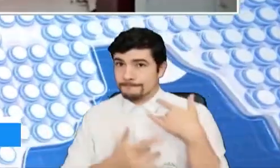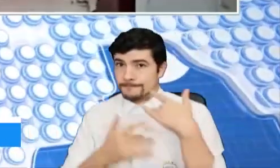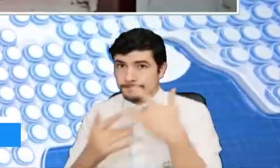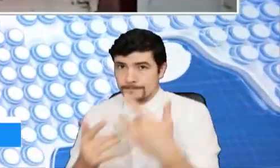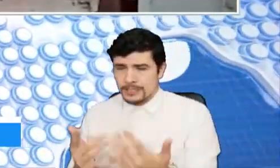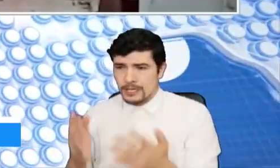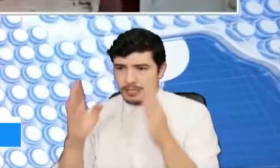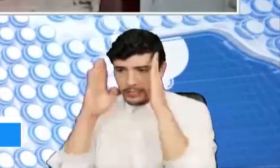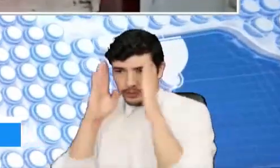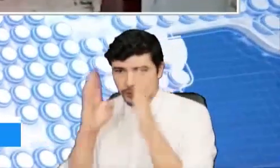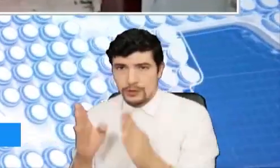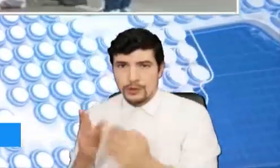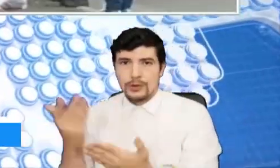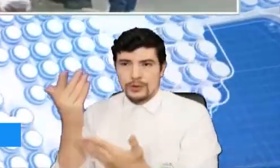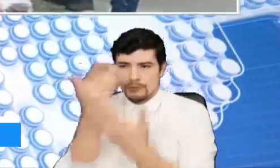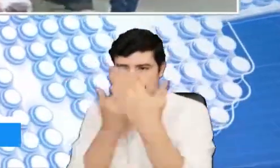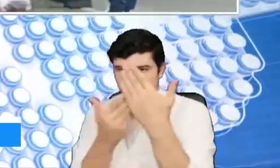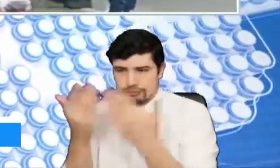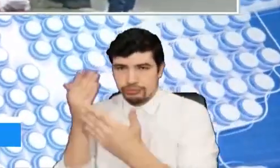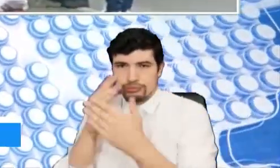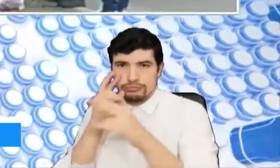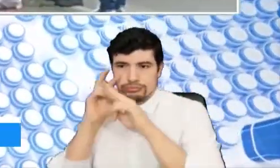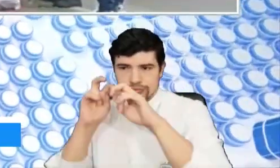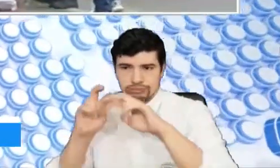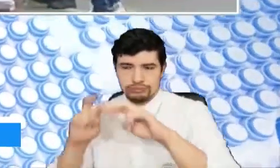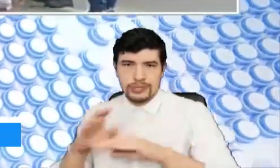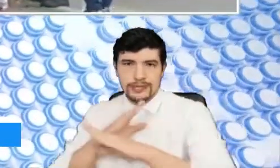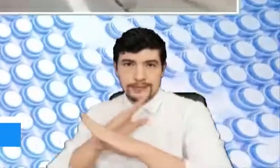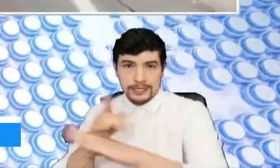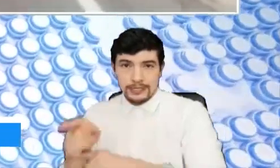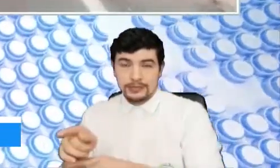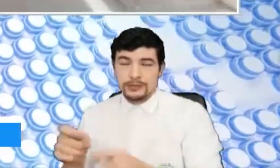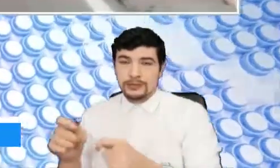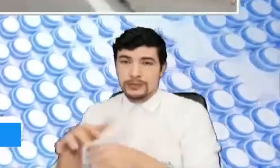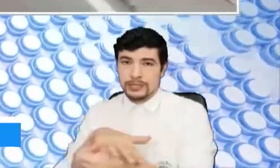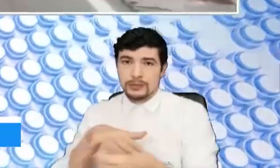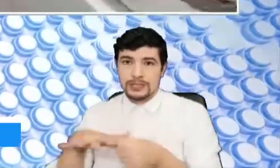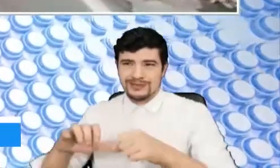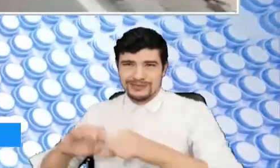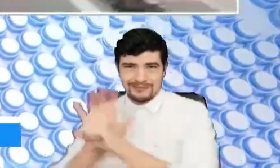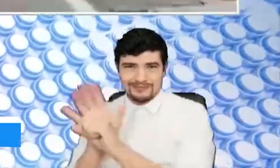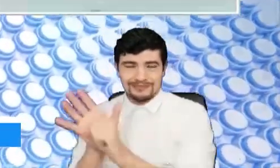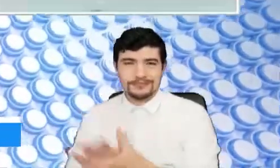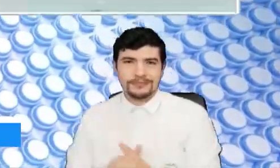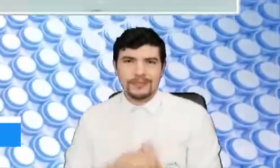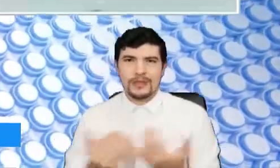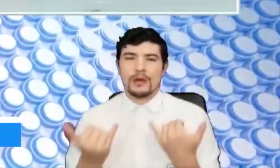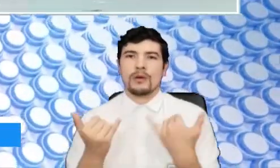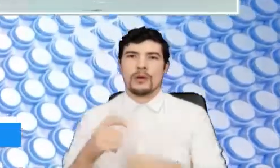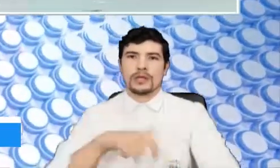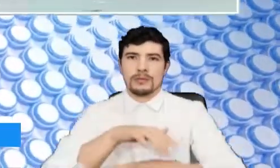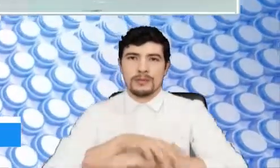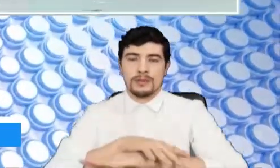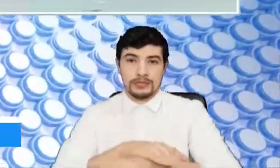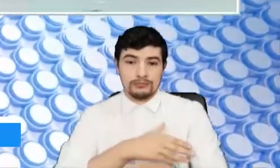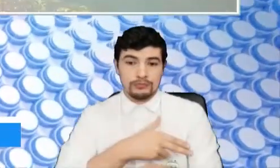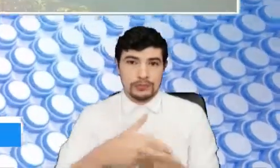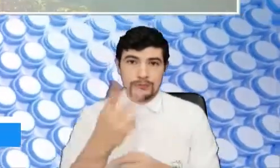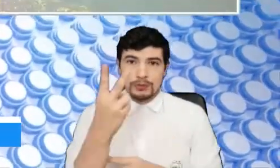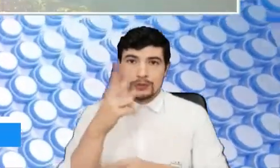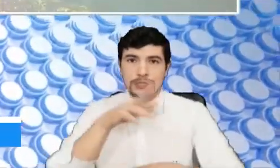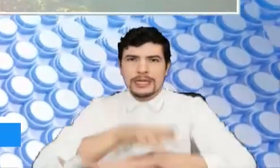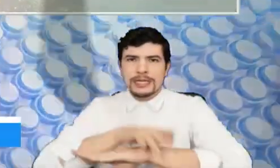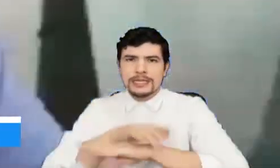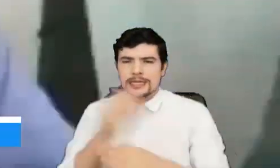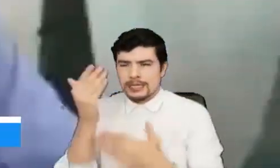de contagio en COVID-19 y analizaremos esta tarde nuevamente a las 2 de la tarde cuál es la situación, cuánta